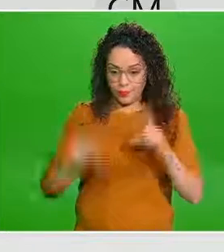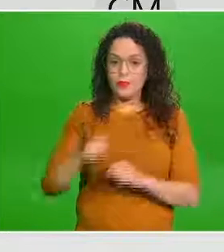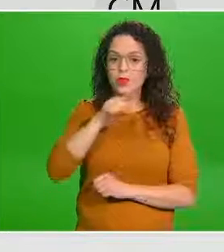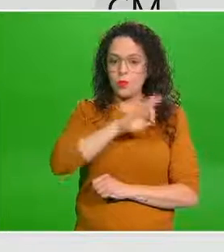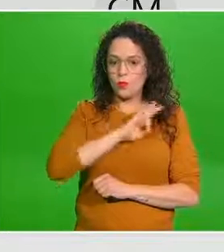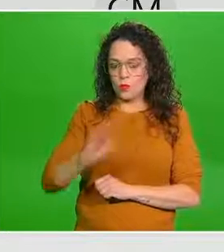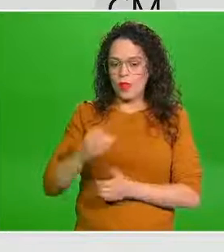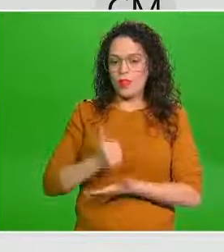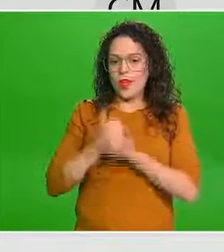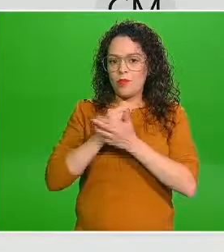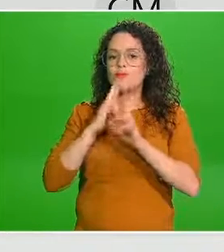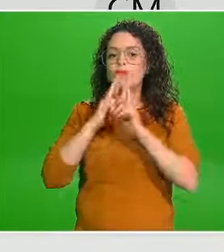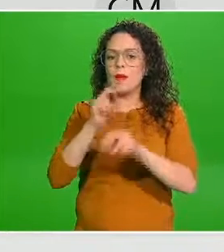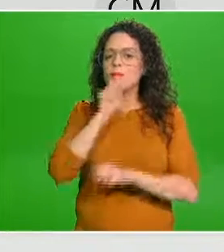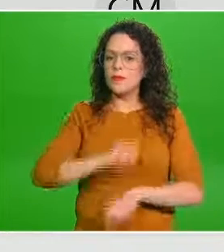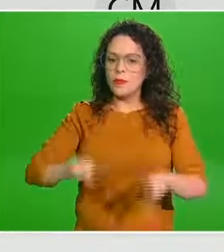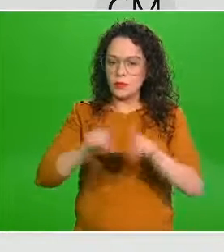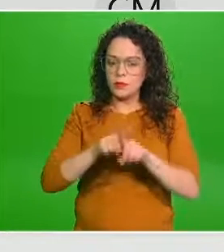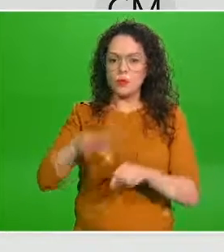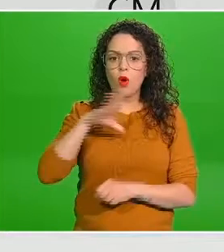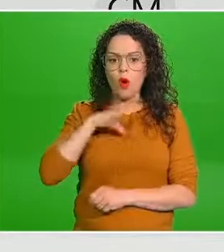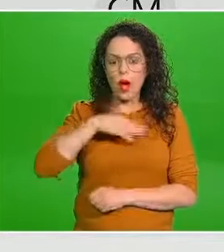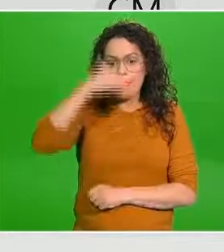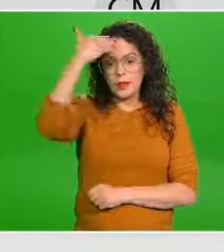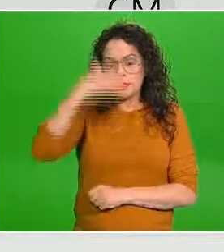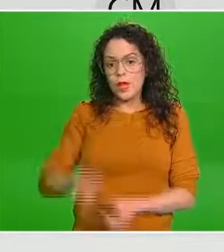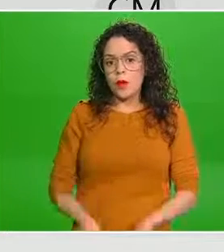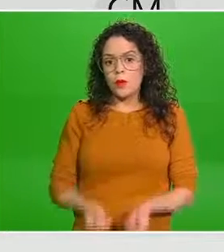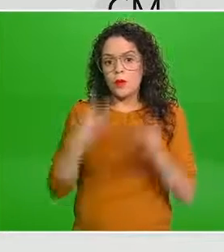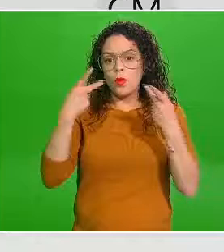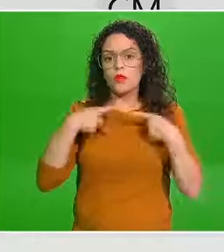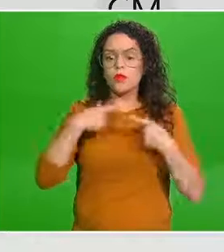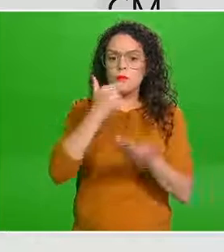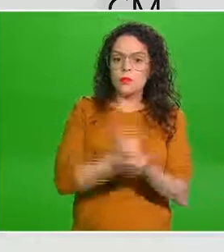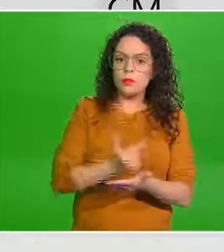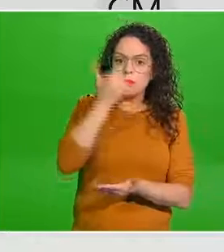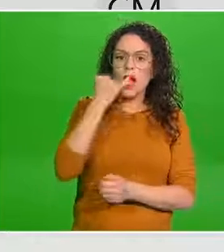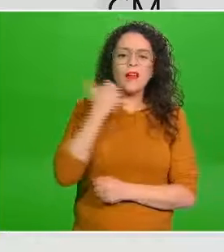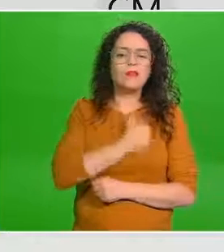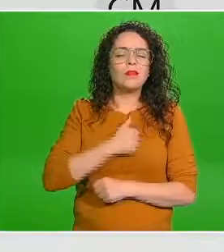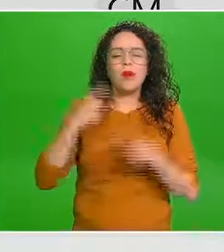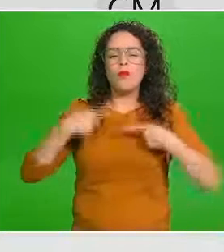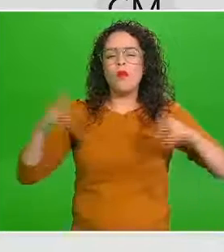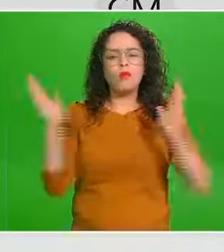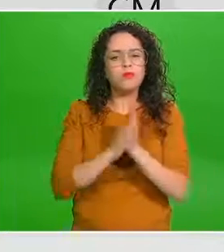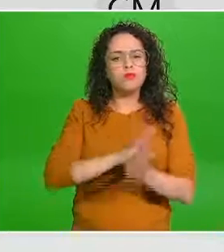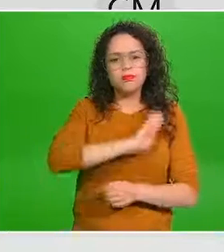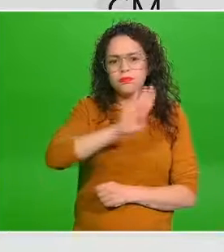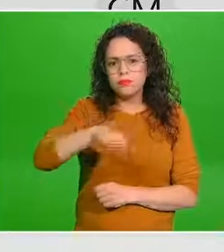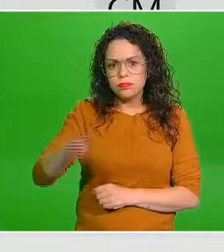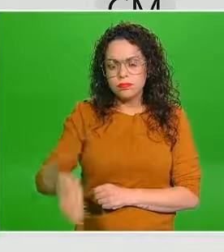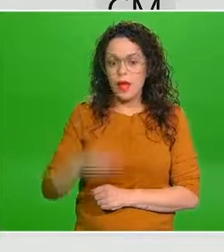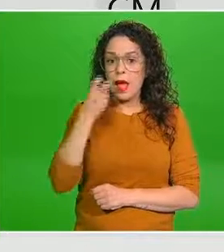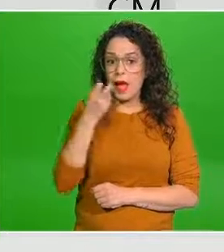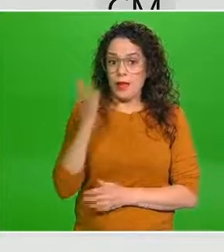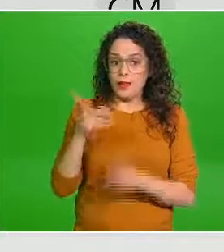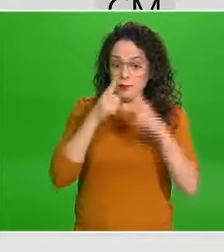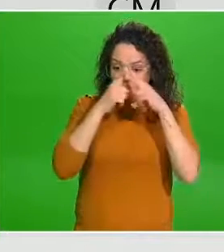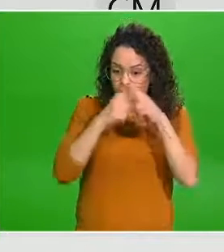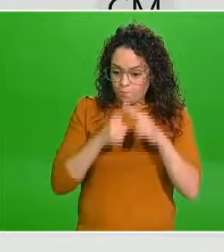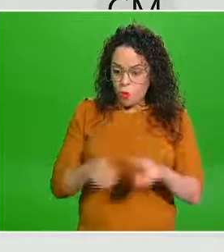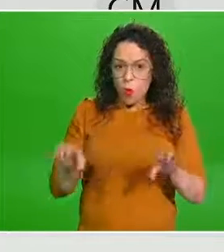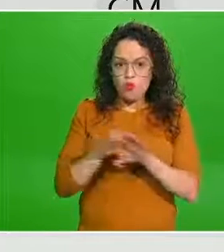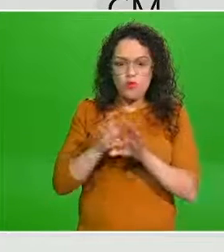pues tenemos la cuantificación de los casos graves y las desafortunadas defunciones. Ahora, para hacer el cálculo de esta